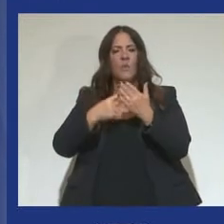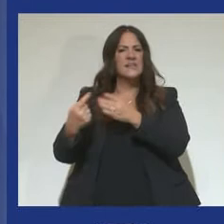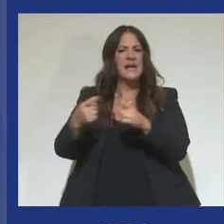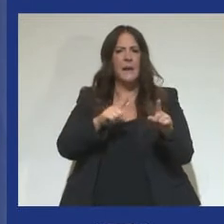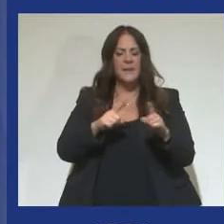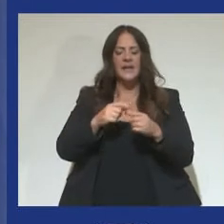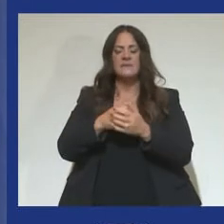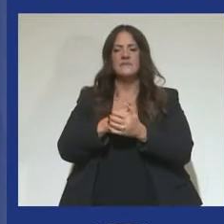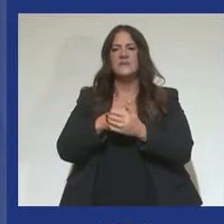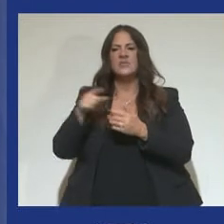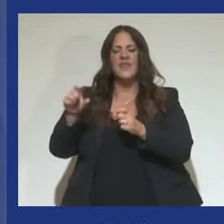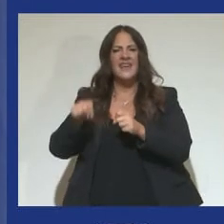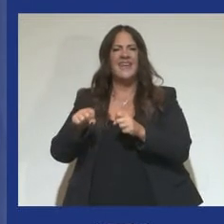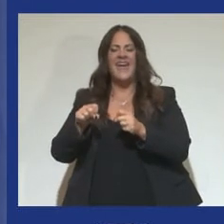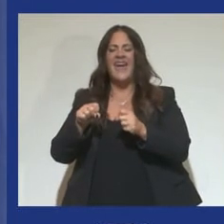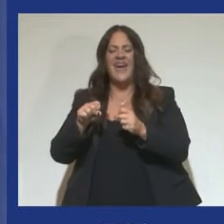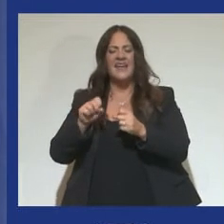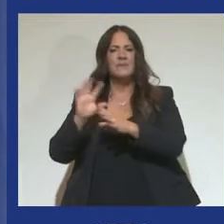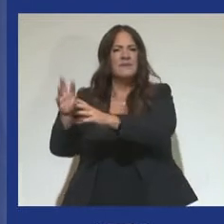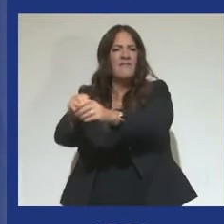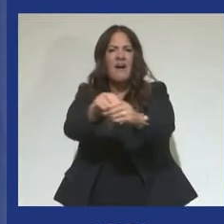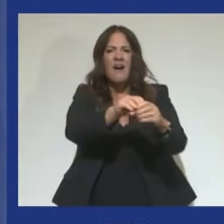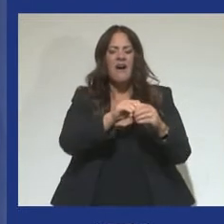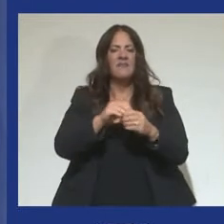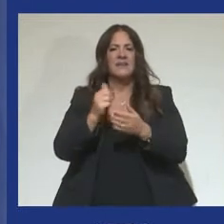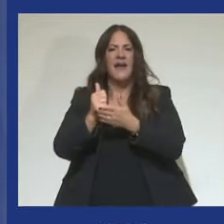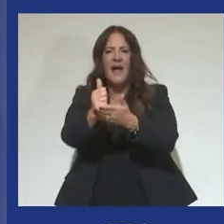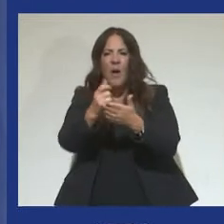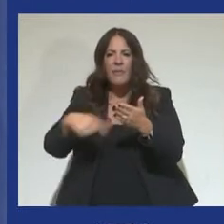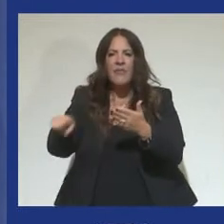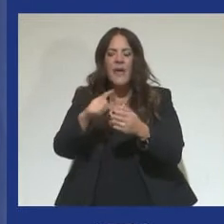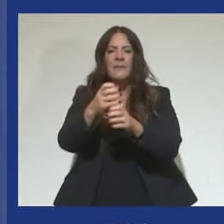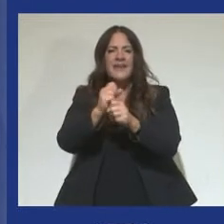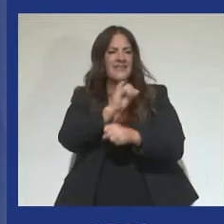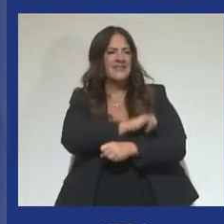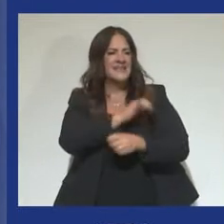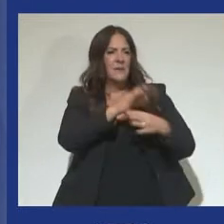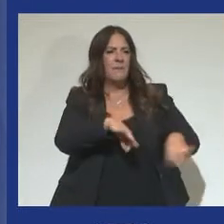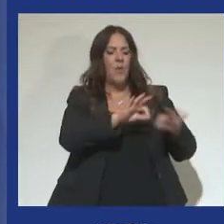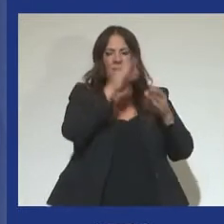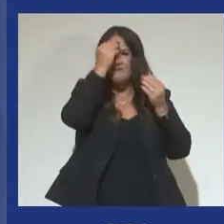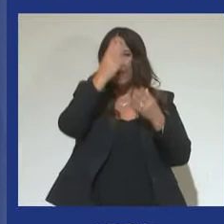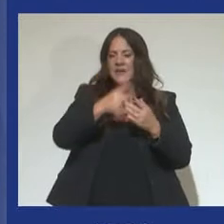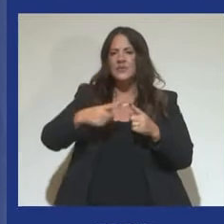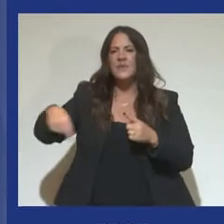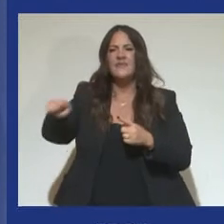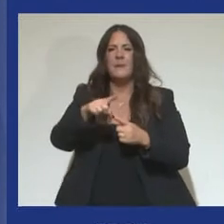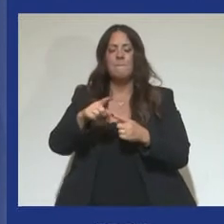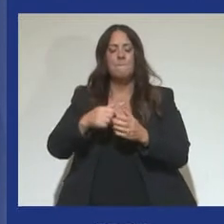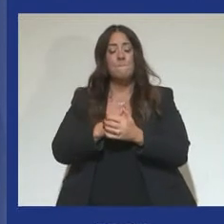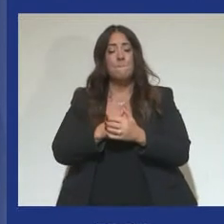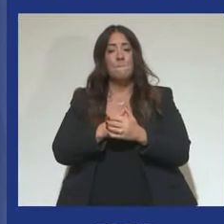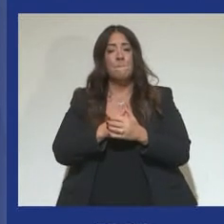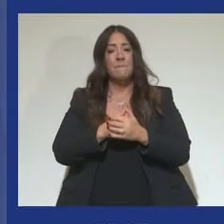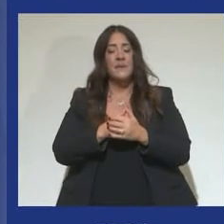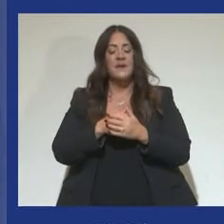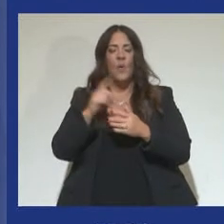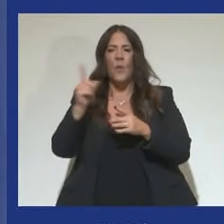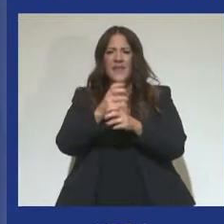un marco de referencia parecido a listos para comunicarnos con otras comunidades en cuanto a información elegibilidad